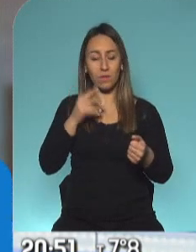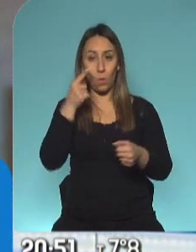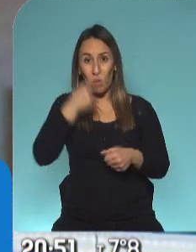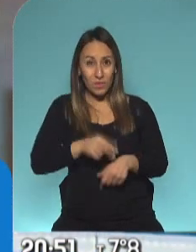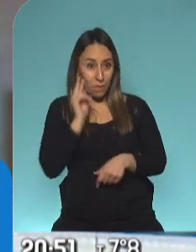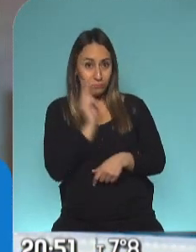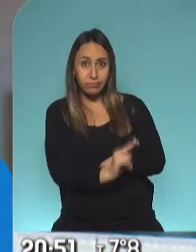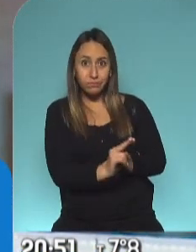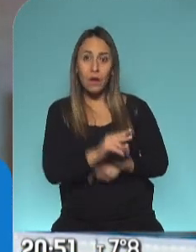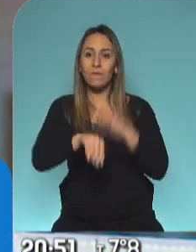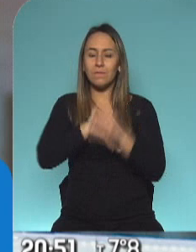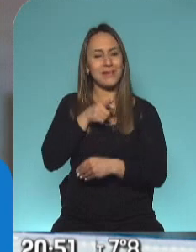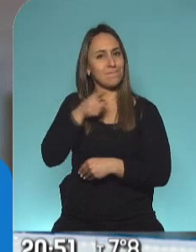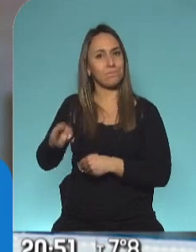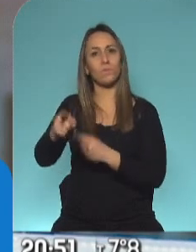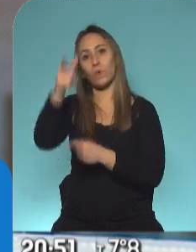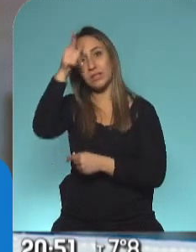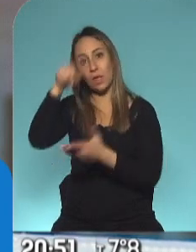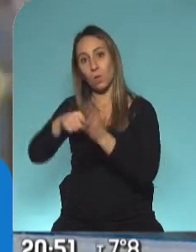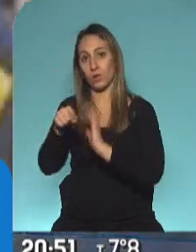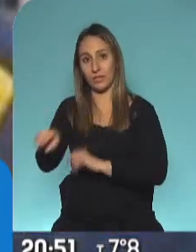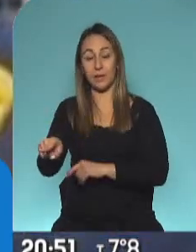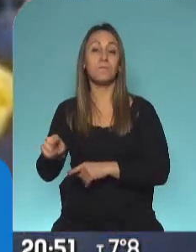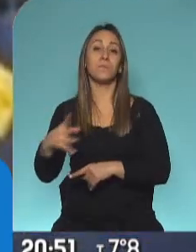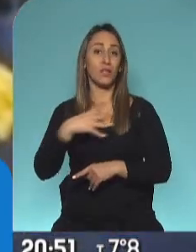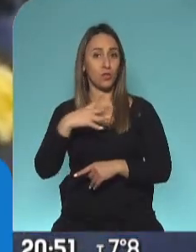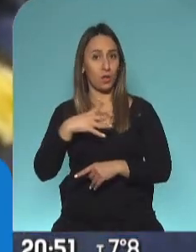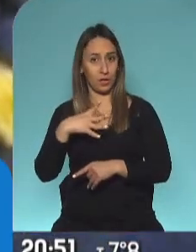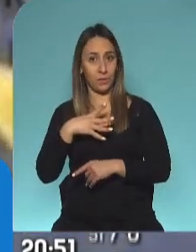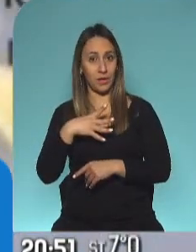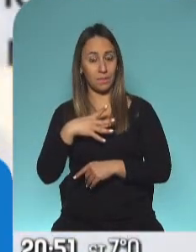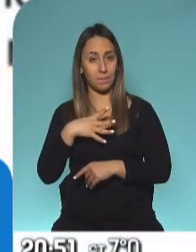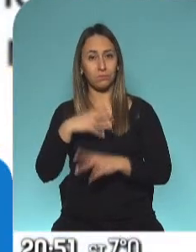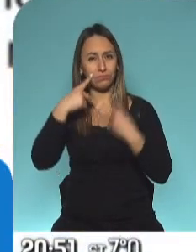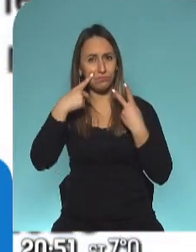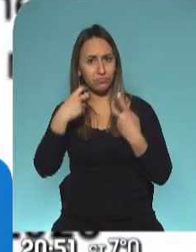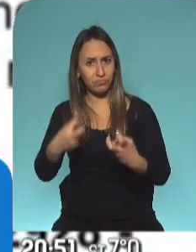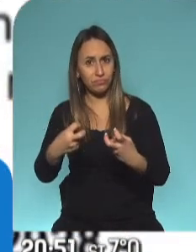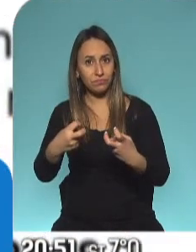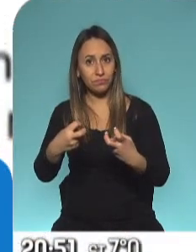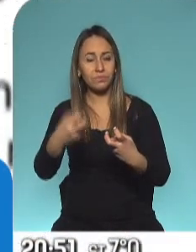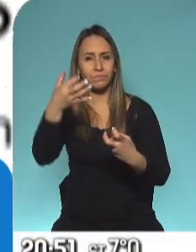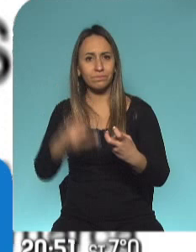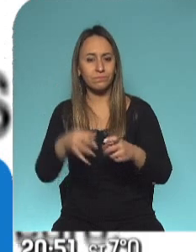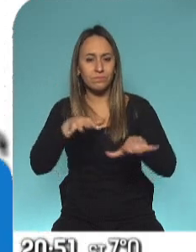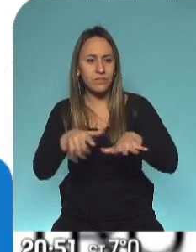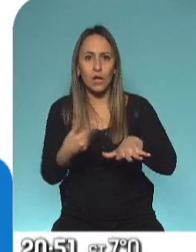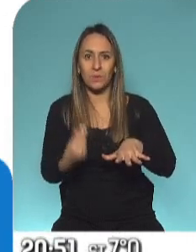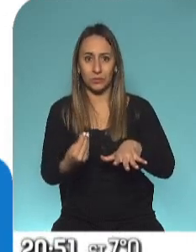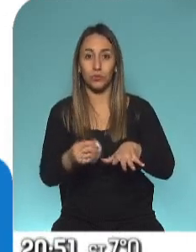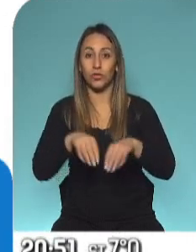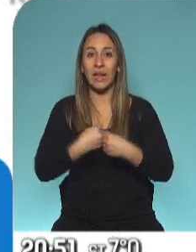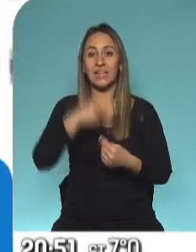a la policía bonaerense. Mientras tanto, se siguen realizando pericias sobre qué es lo que sucedió. 74